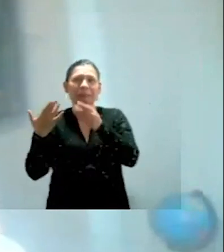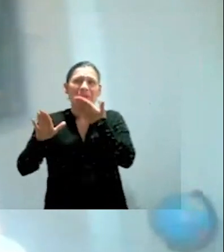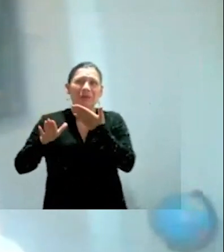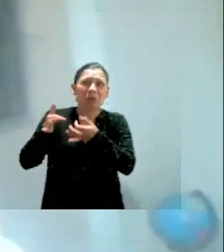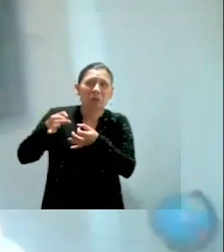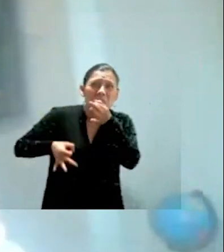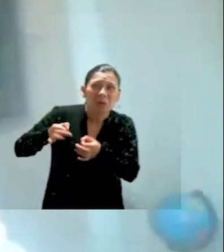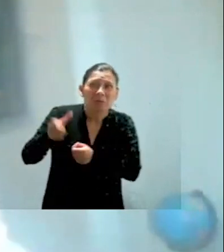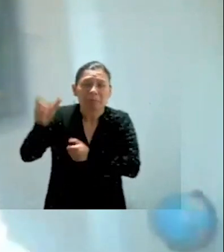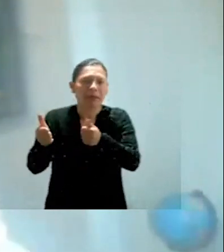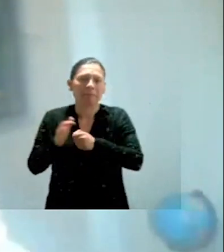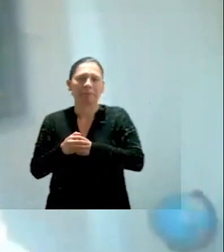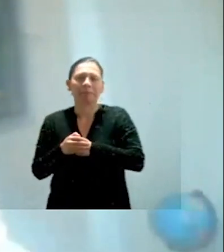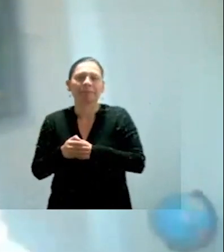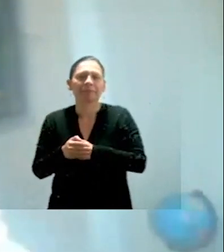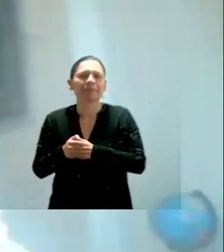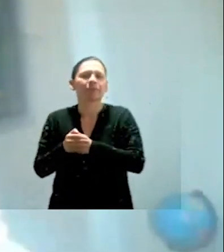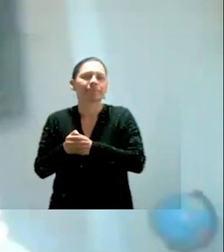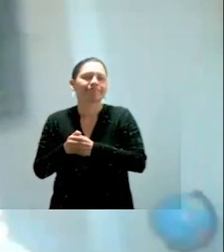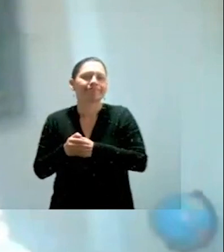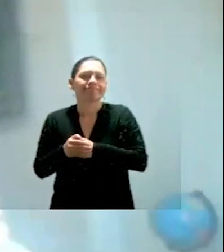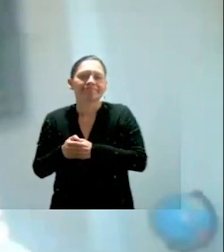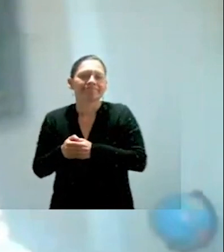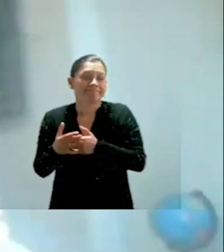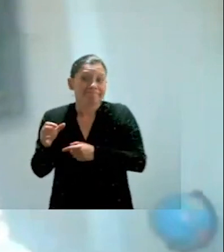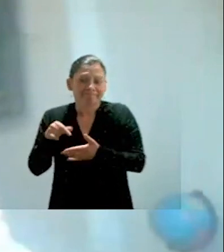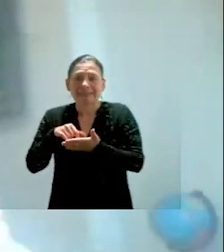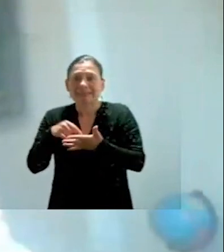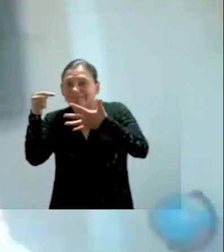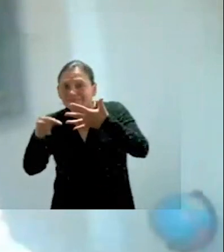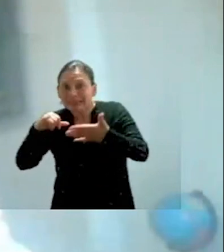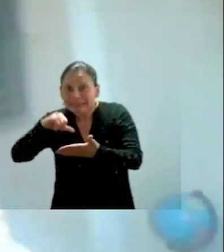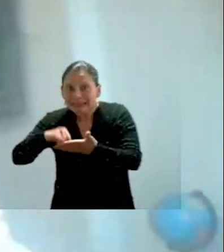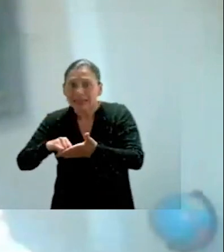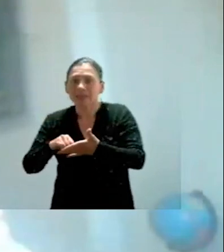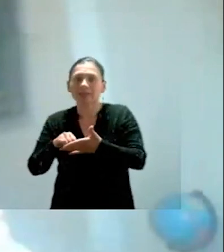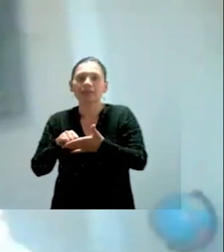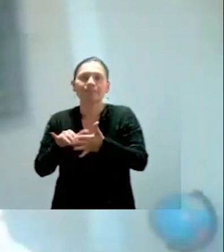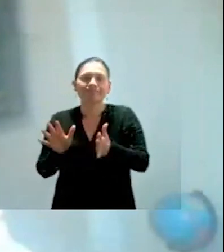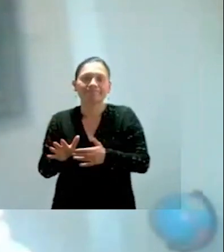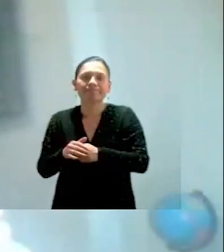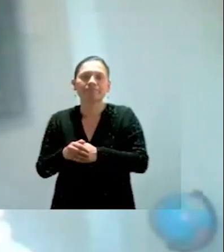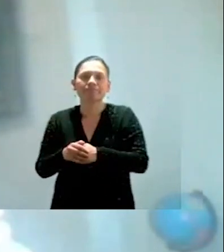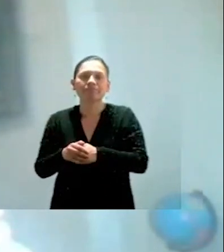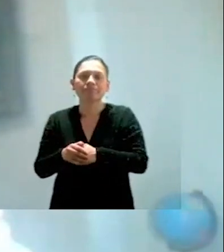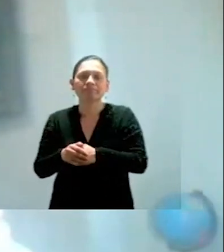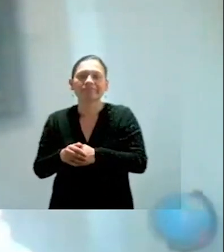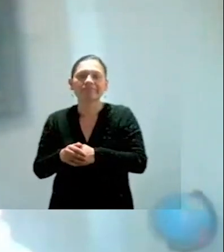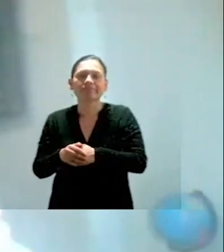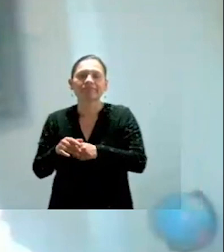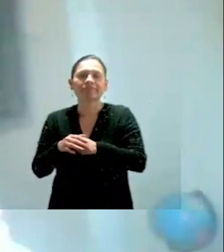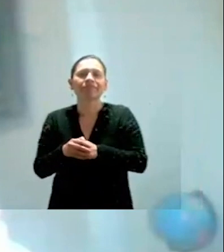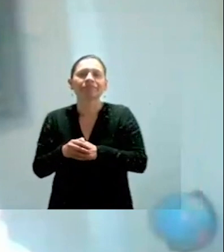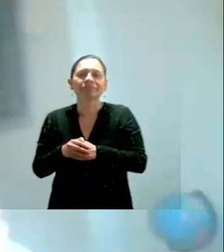un tema que impacta el cumplimiento de las tutelas, y es la desconfianza Sin